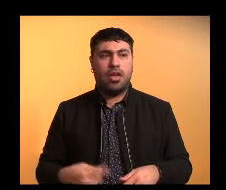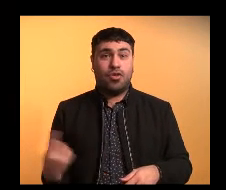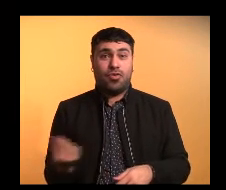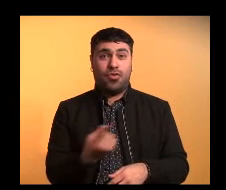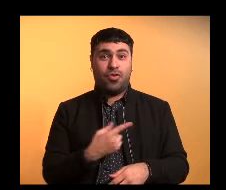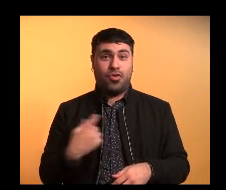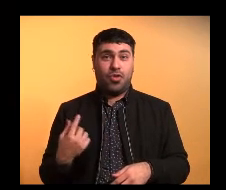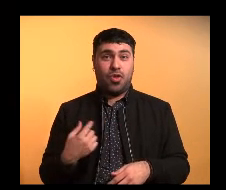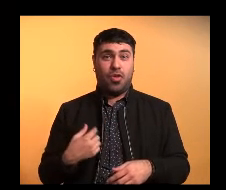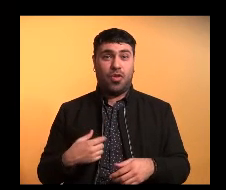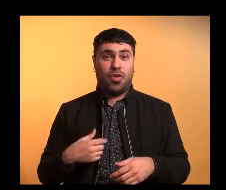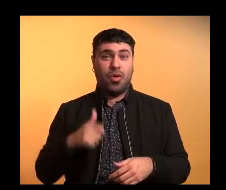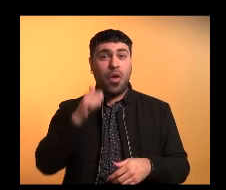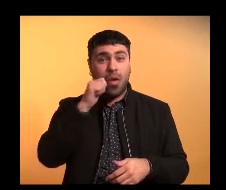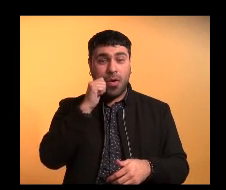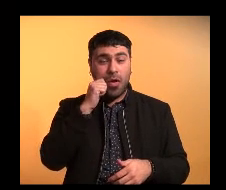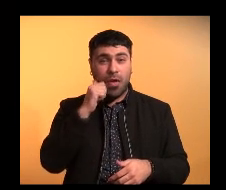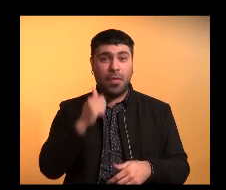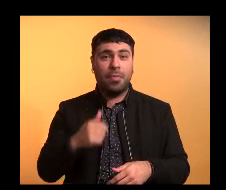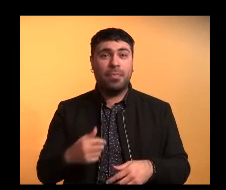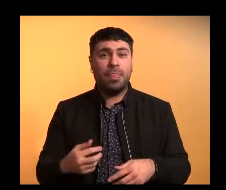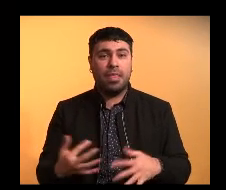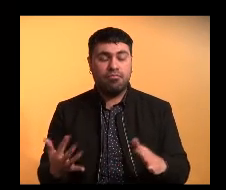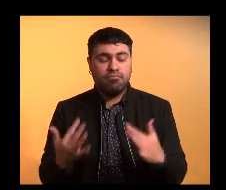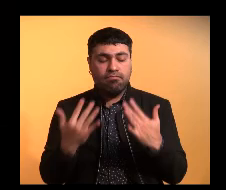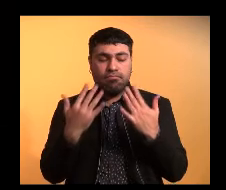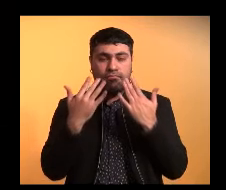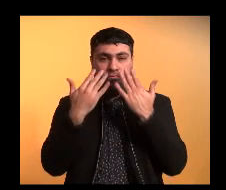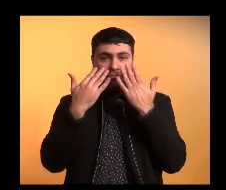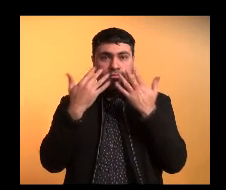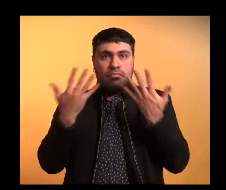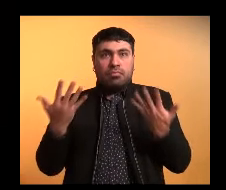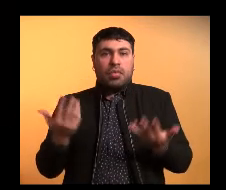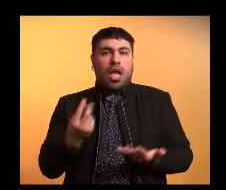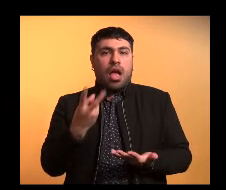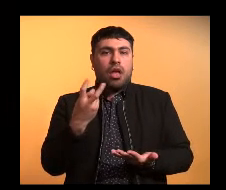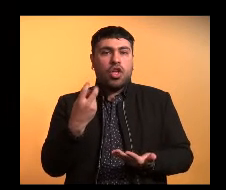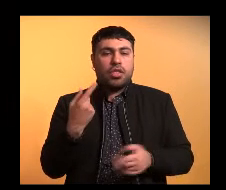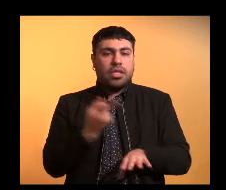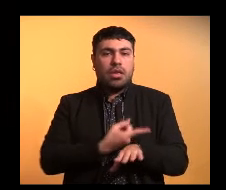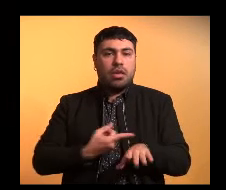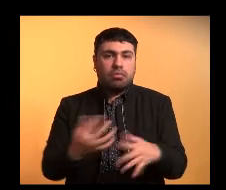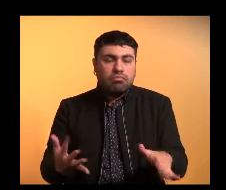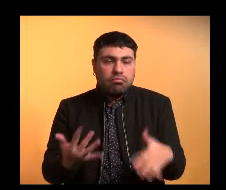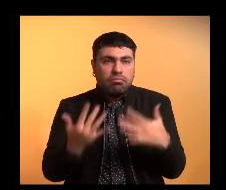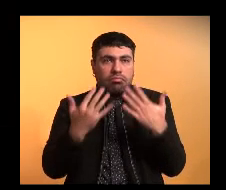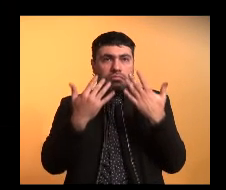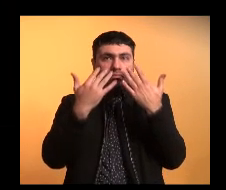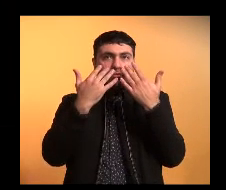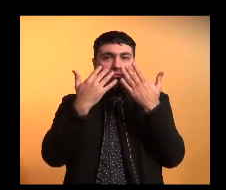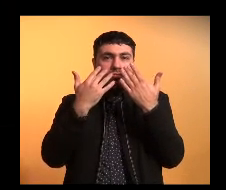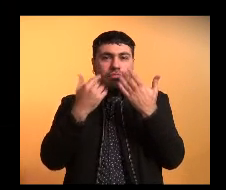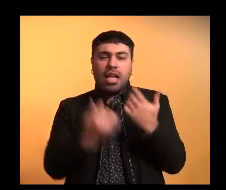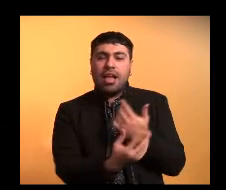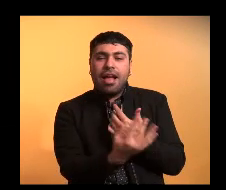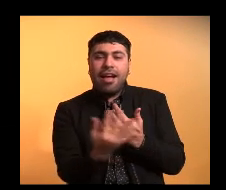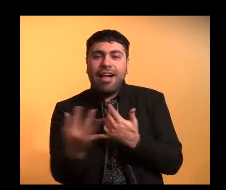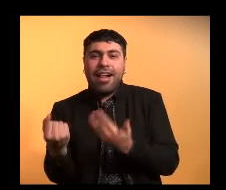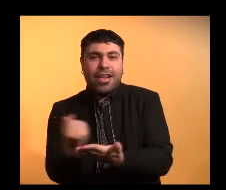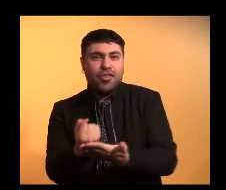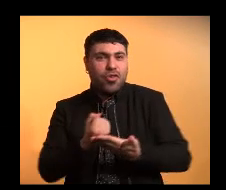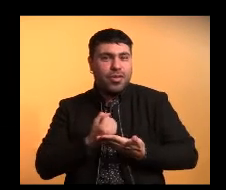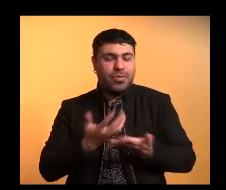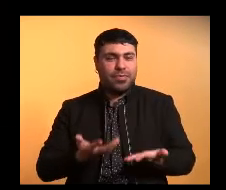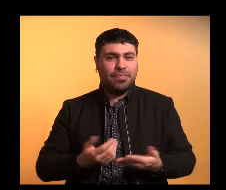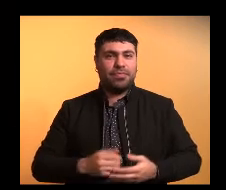algas, particularmente las microalgas. Son organismos extremadamente diversos, están adaptadas, tienen una serie de adaptaciones para crecer